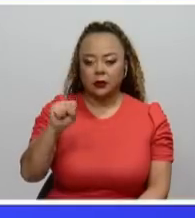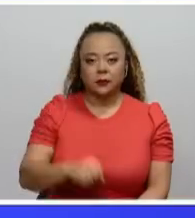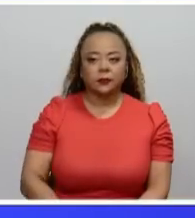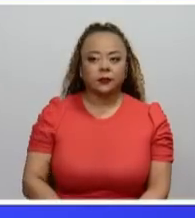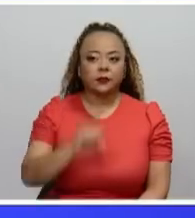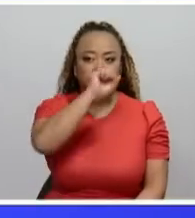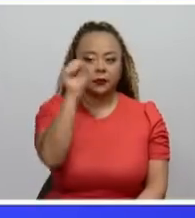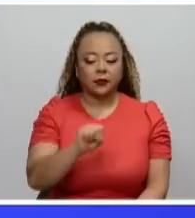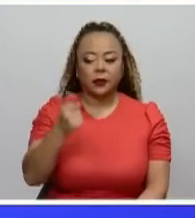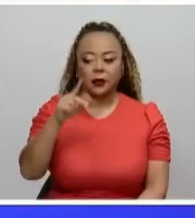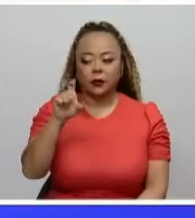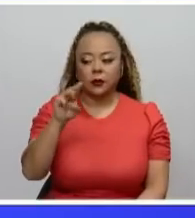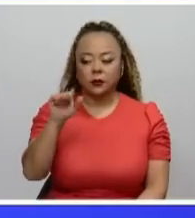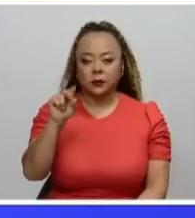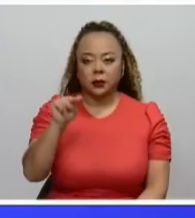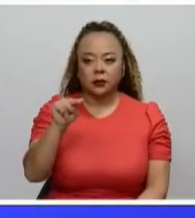Guzmán